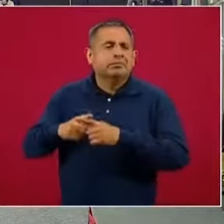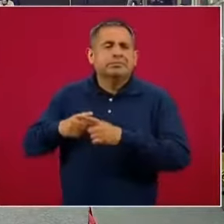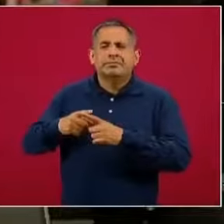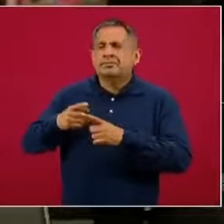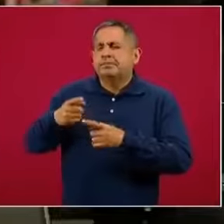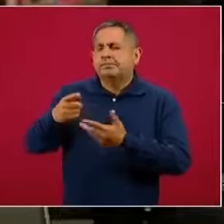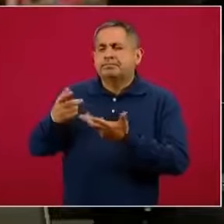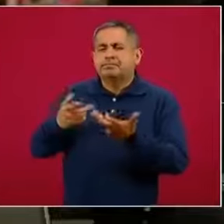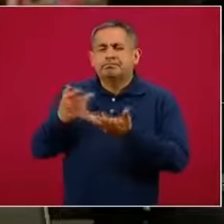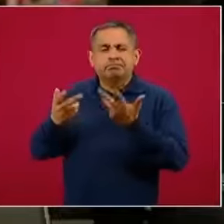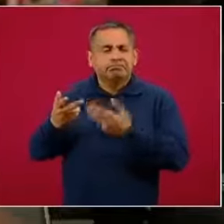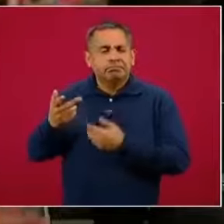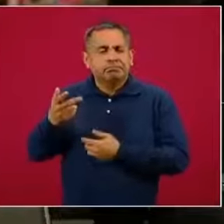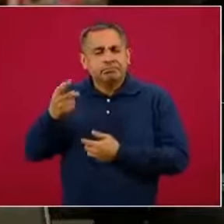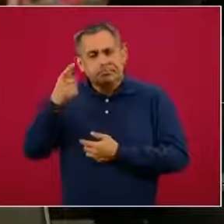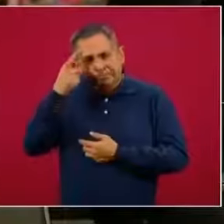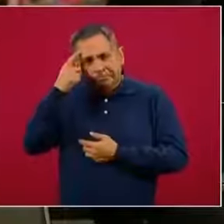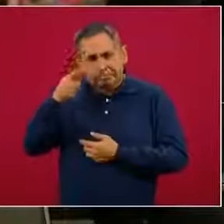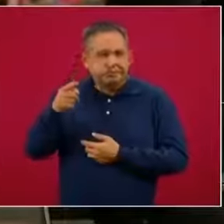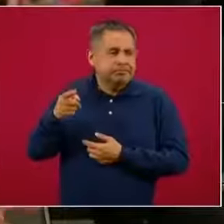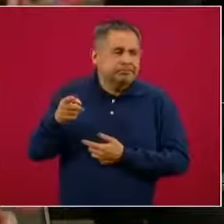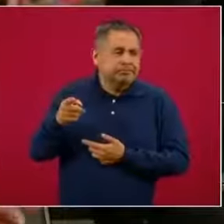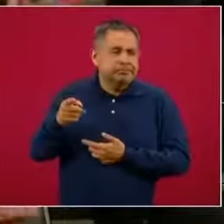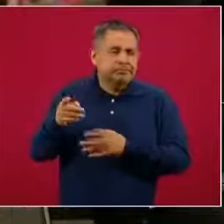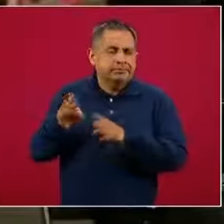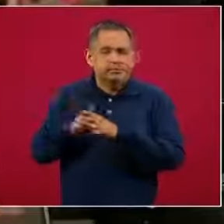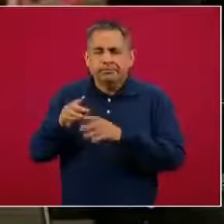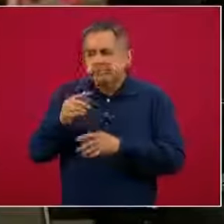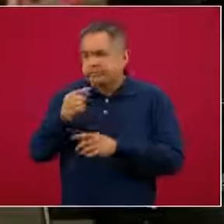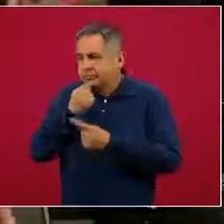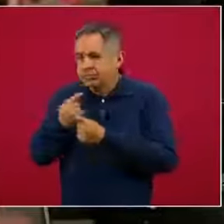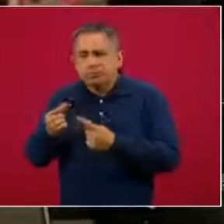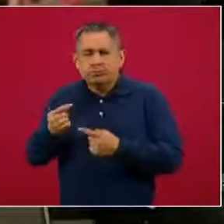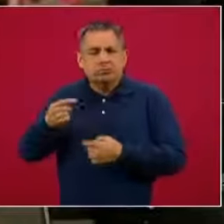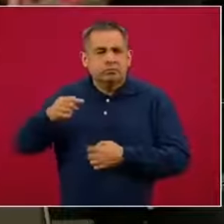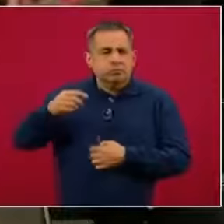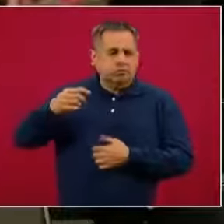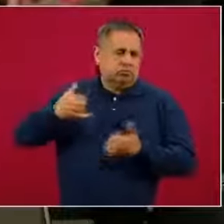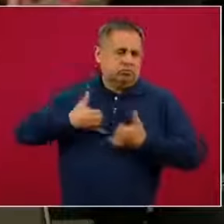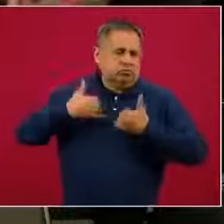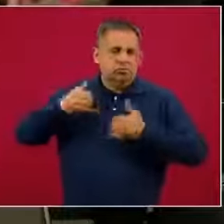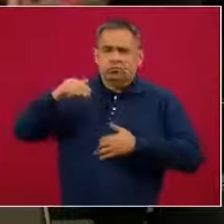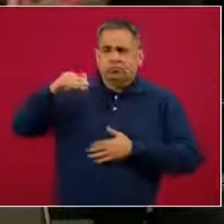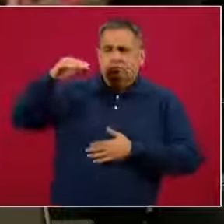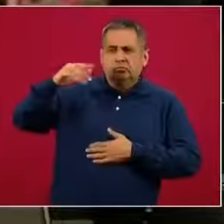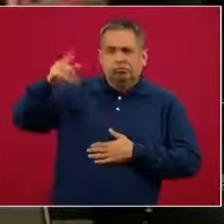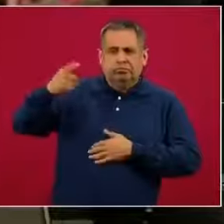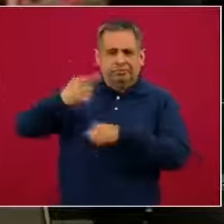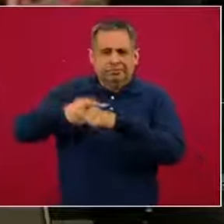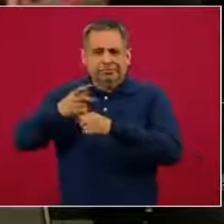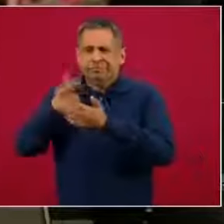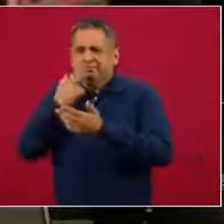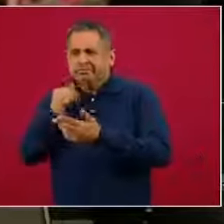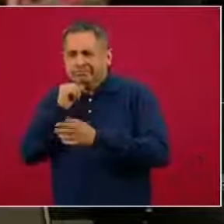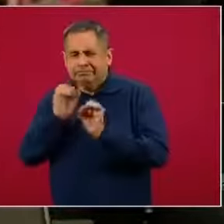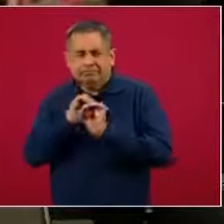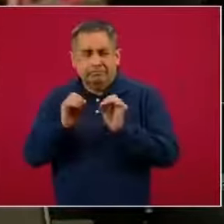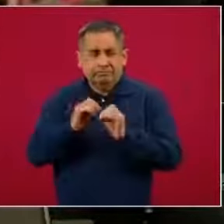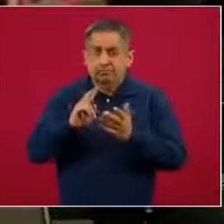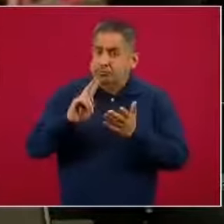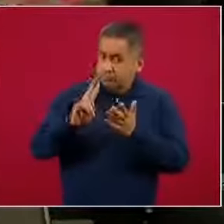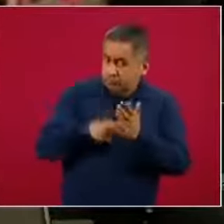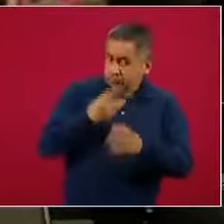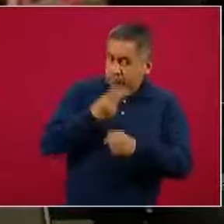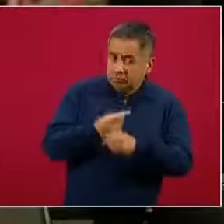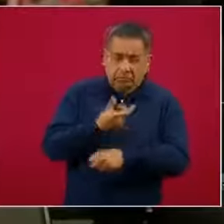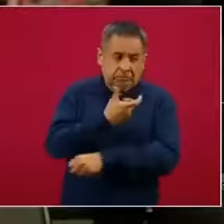vacunarse para la influenza, sea un niño o un adulto sin tener alguna enfermedad de base? Y para el maestro Zoe Robledo, quisiera